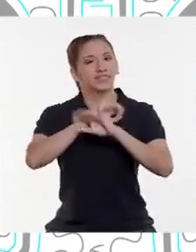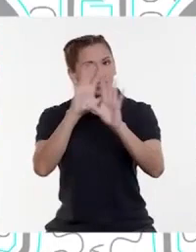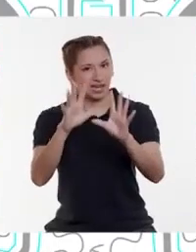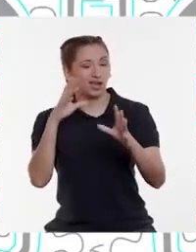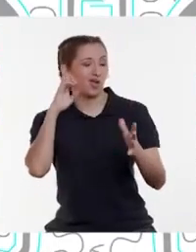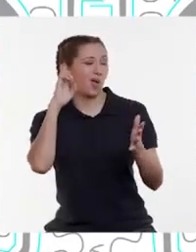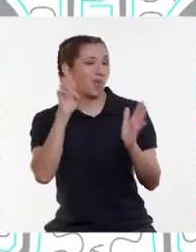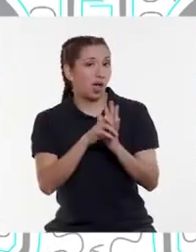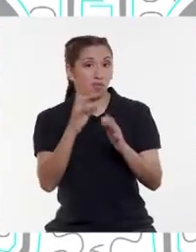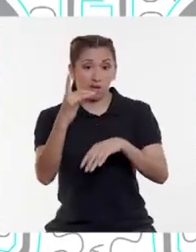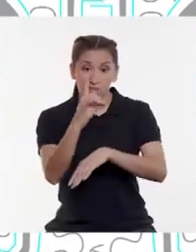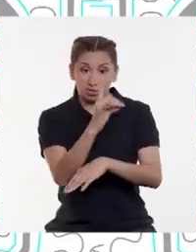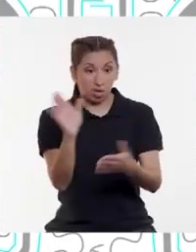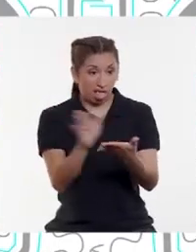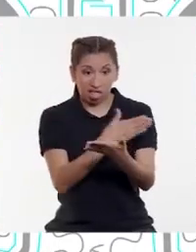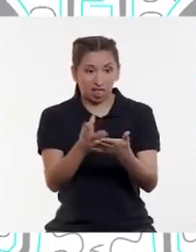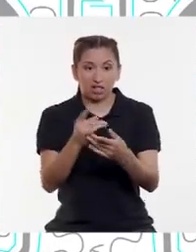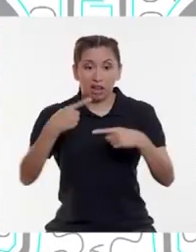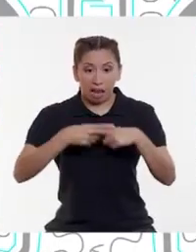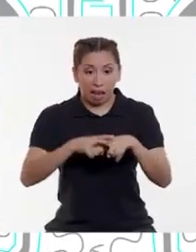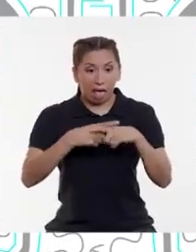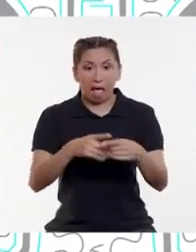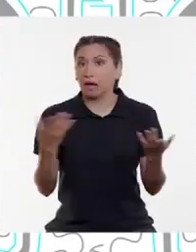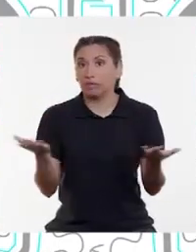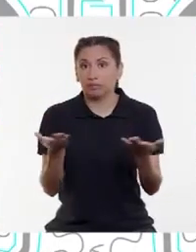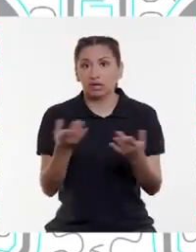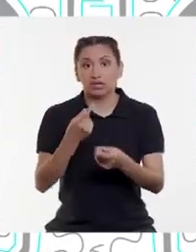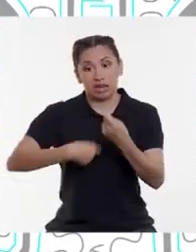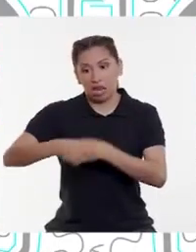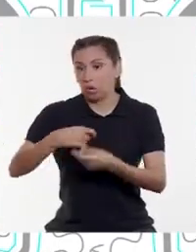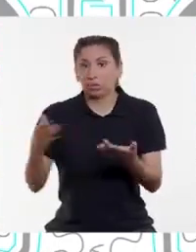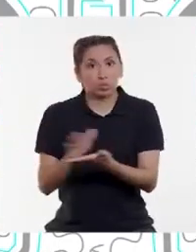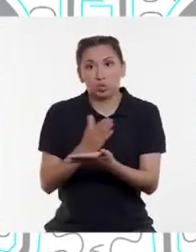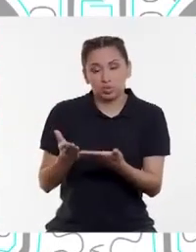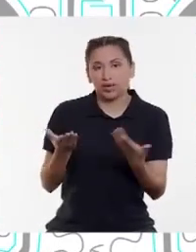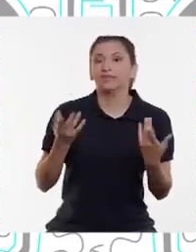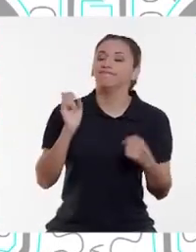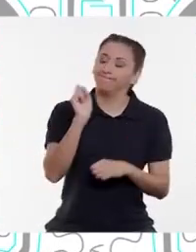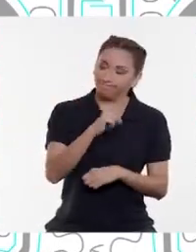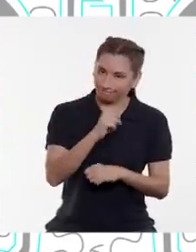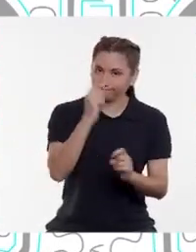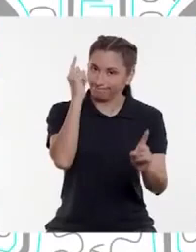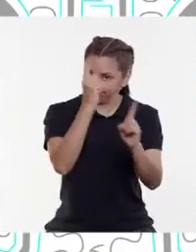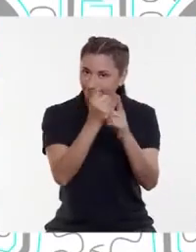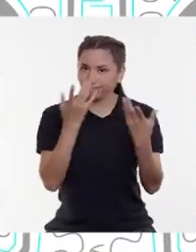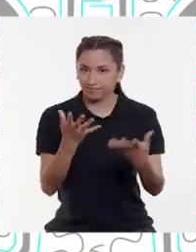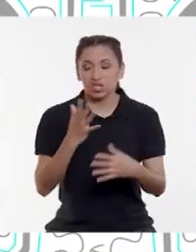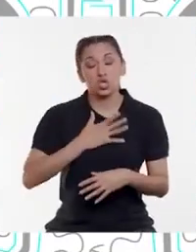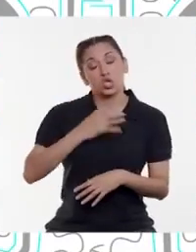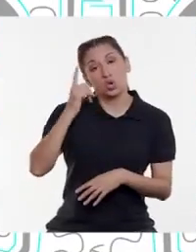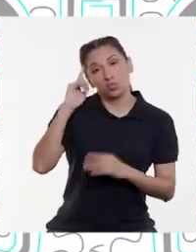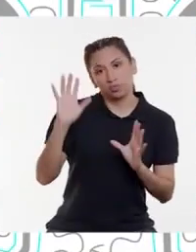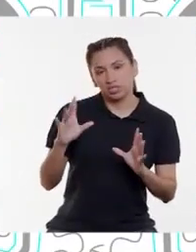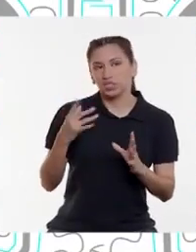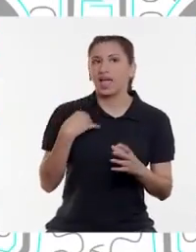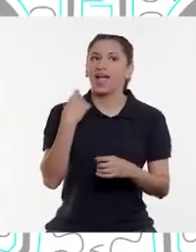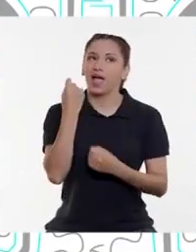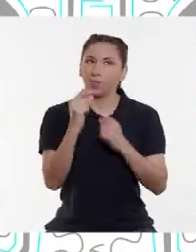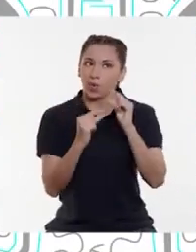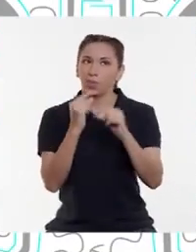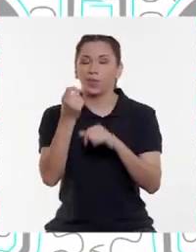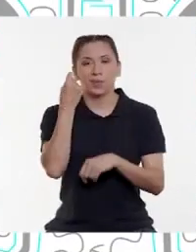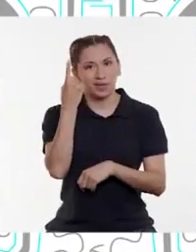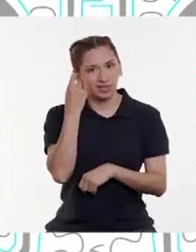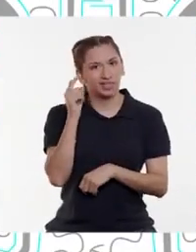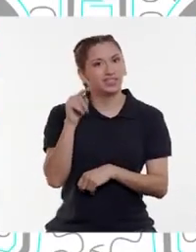¡Claro! Porque sin vicuñas no hay lana y sin eso no hay negocio. ¡Exactamente! Ya creo que voy